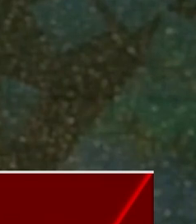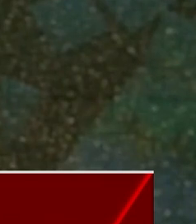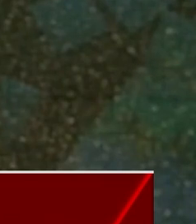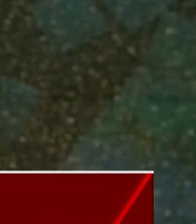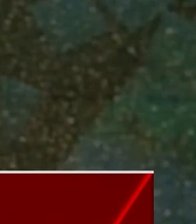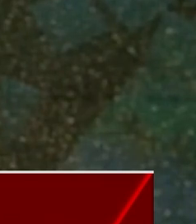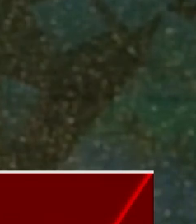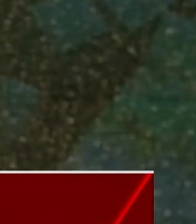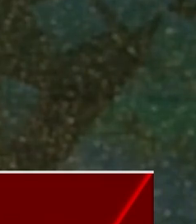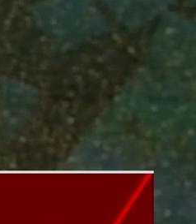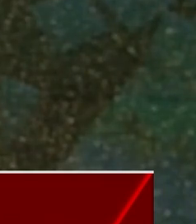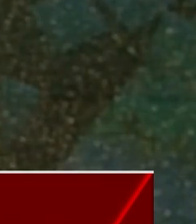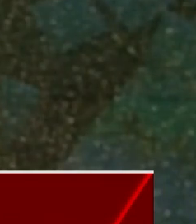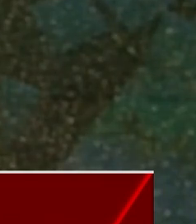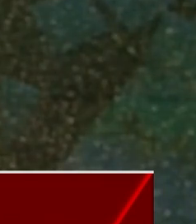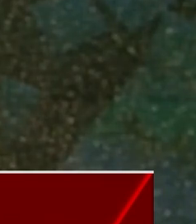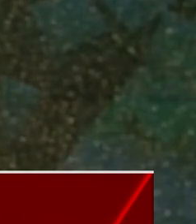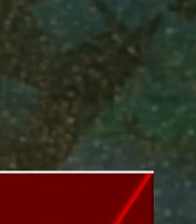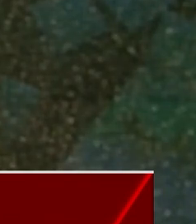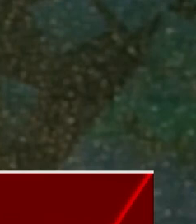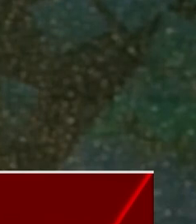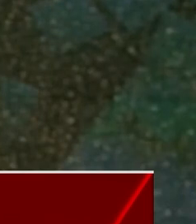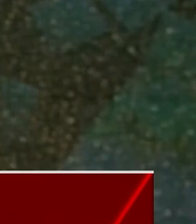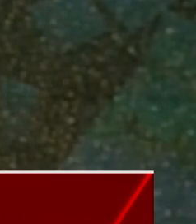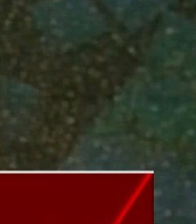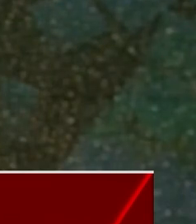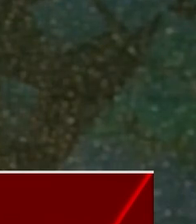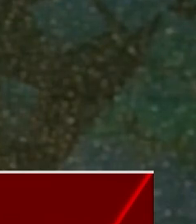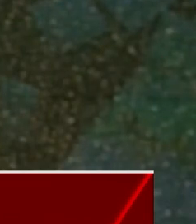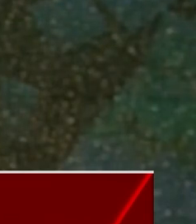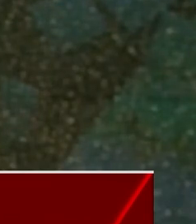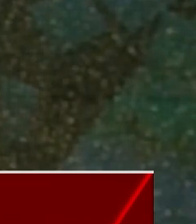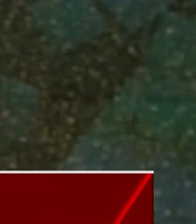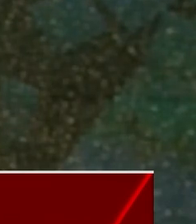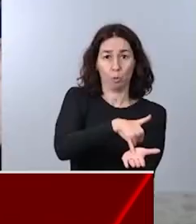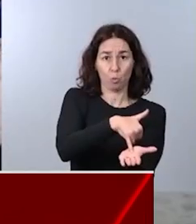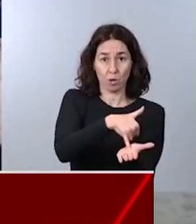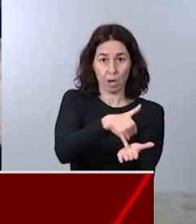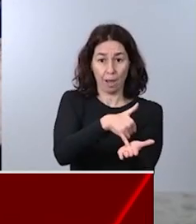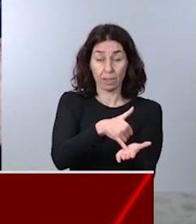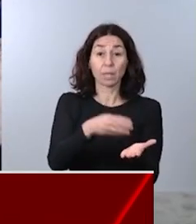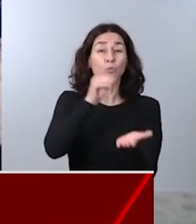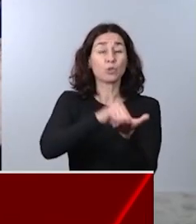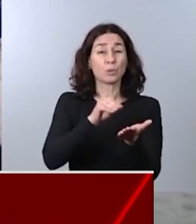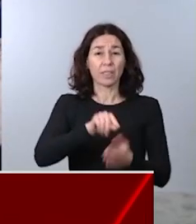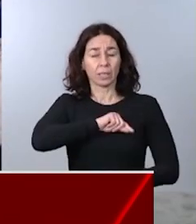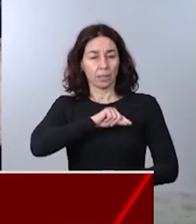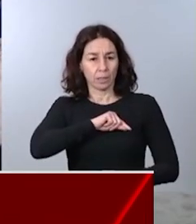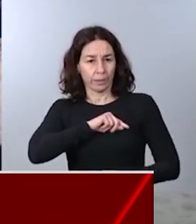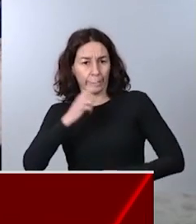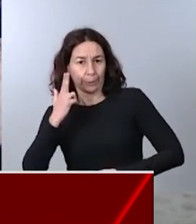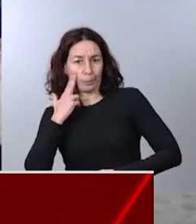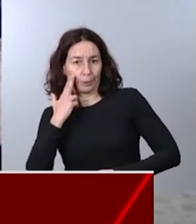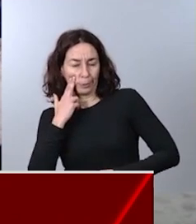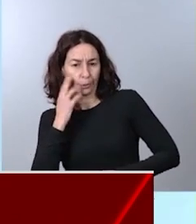dos presidentes más notables del Partido Socialista en los últimos tiempos, Griñán y Chávez, que lo fueron del Partido Socialista Nacional, han